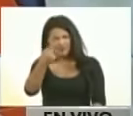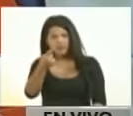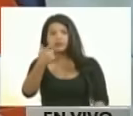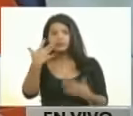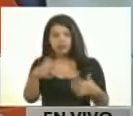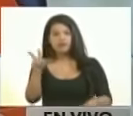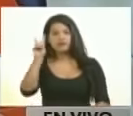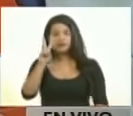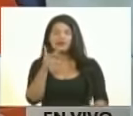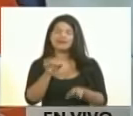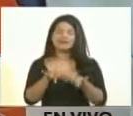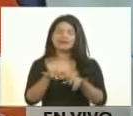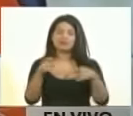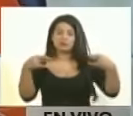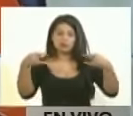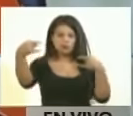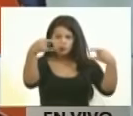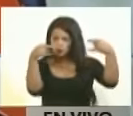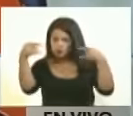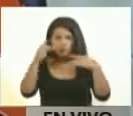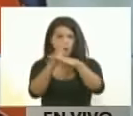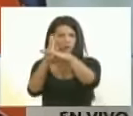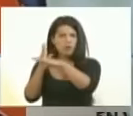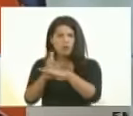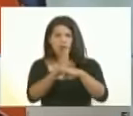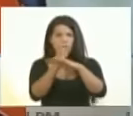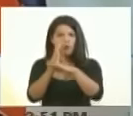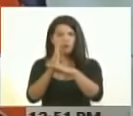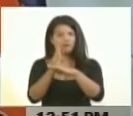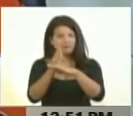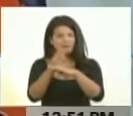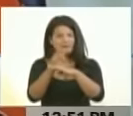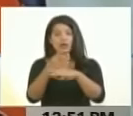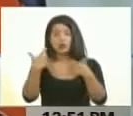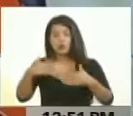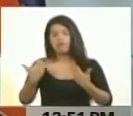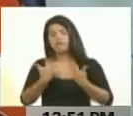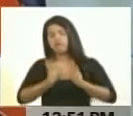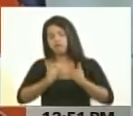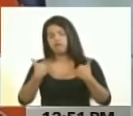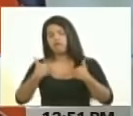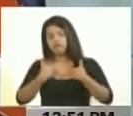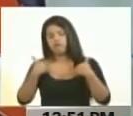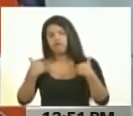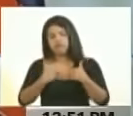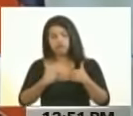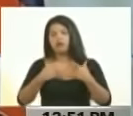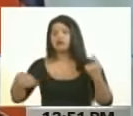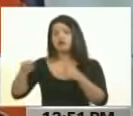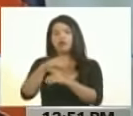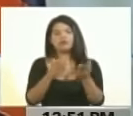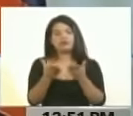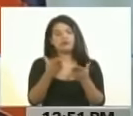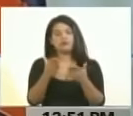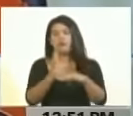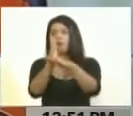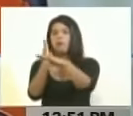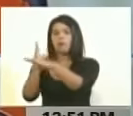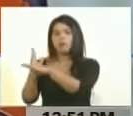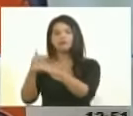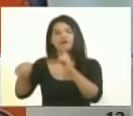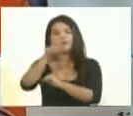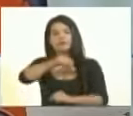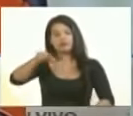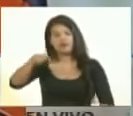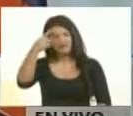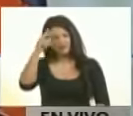sido víctimas de ataques cibernéticos que han afectado el desarrollo de los servicios para la población y para